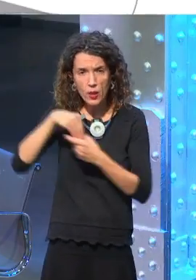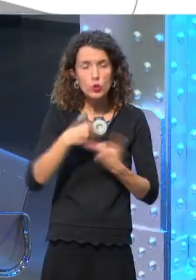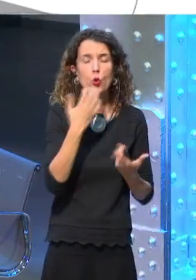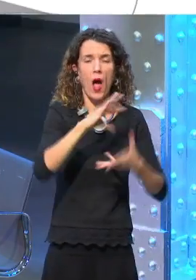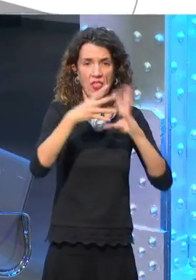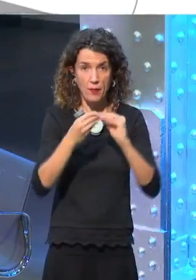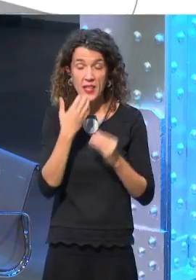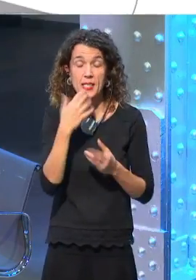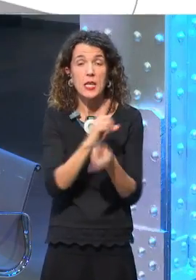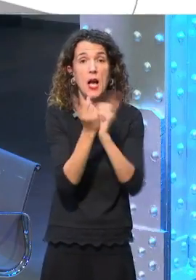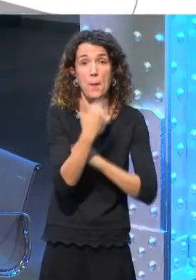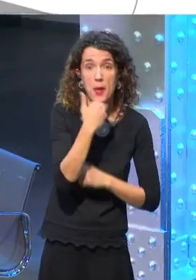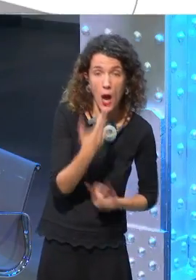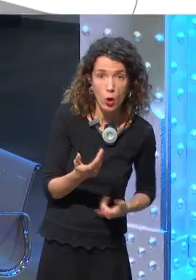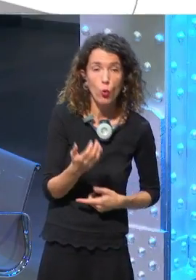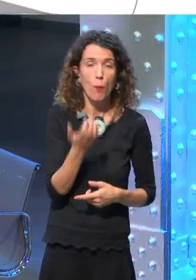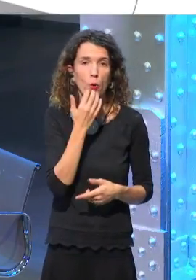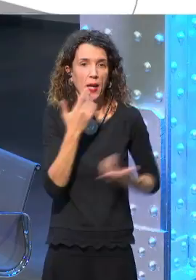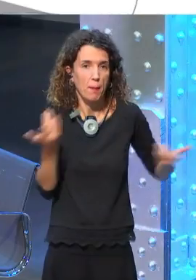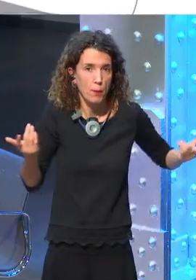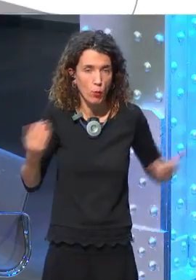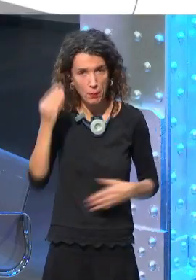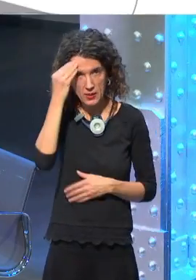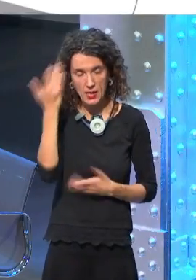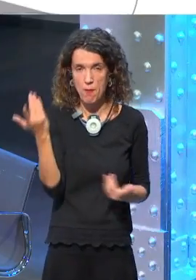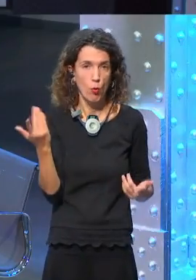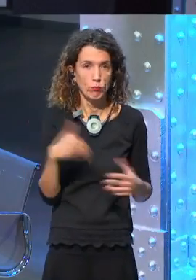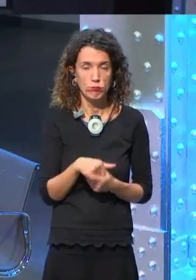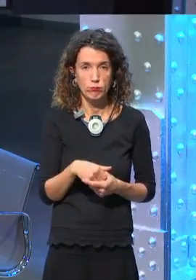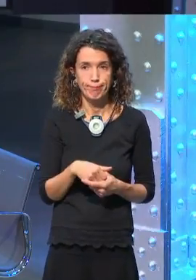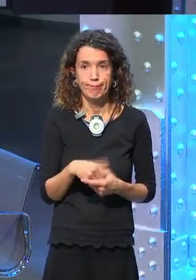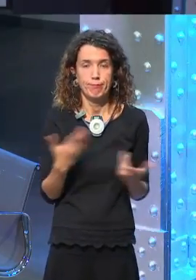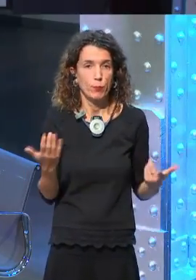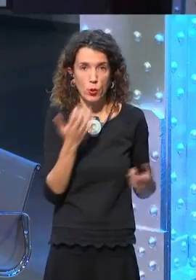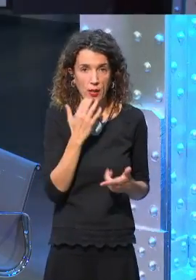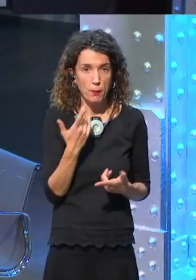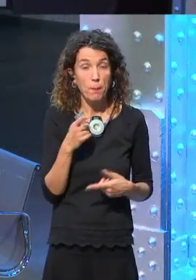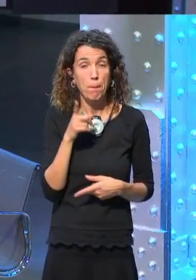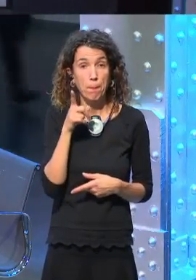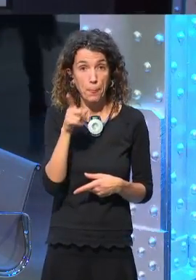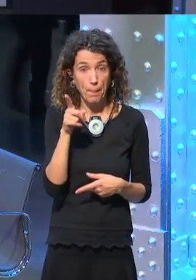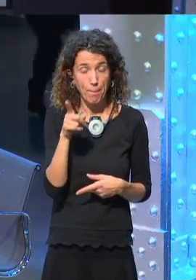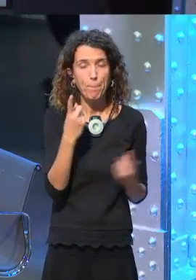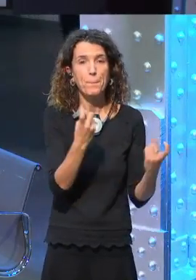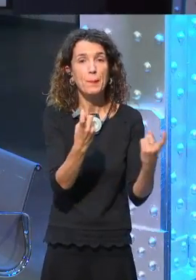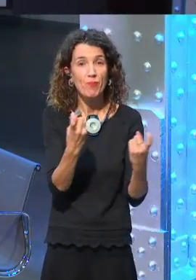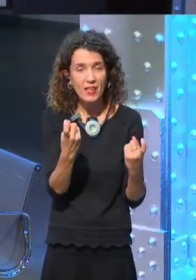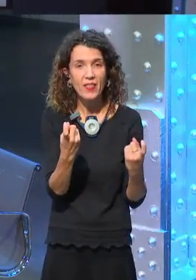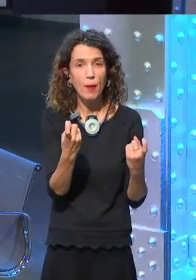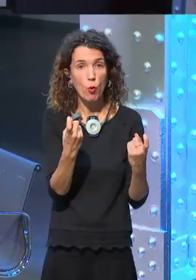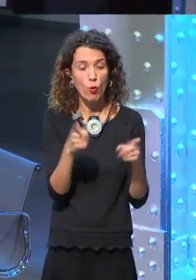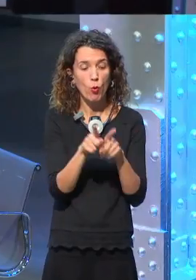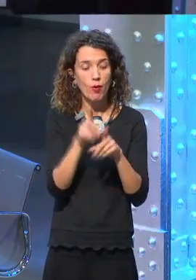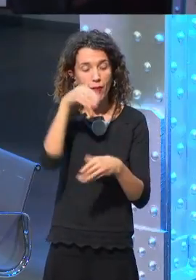que se cambia algo, por ejemplo, si pensamos, bueno, aquí